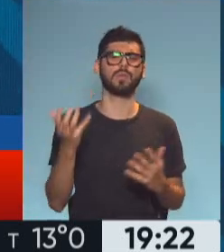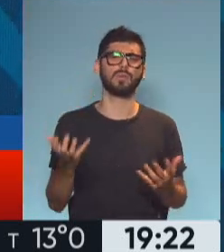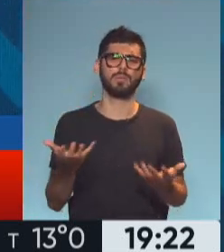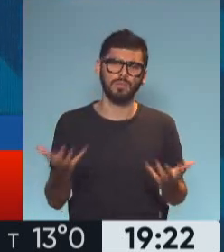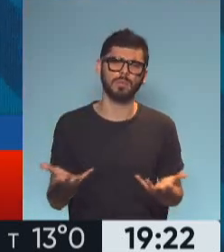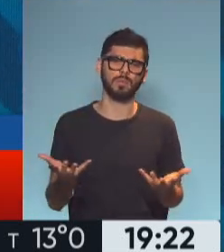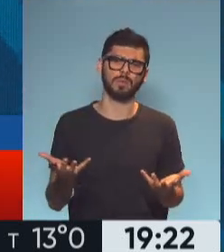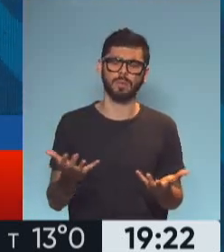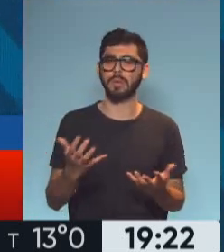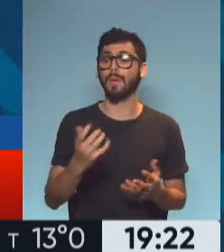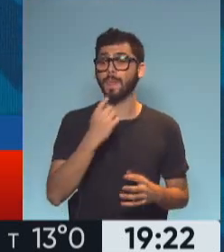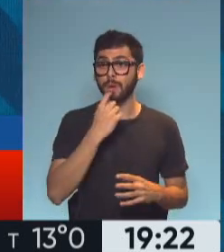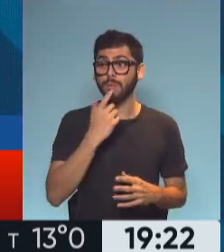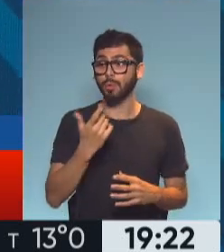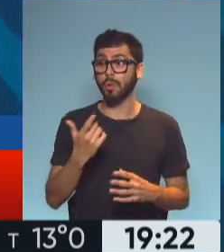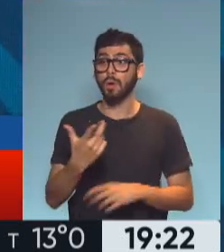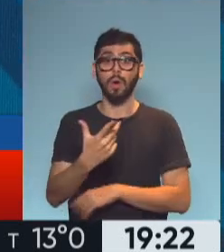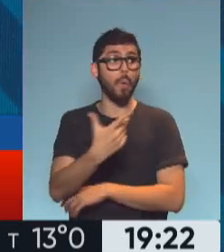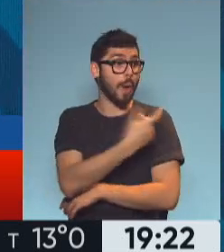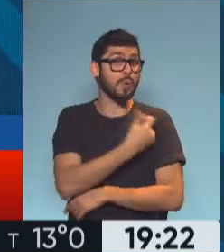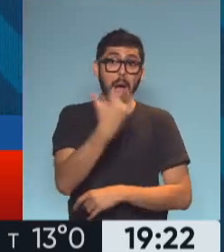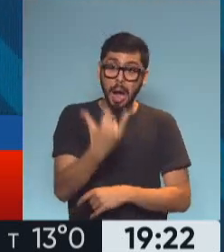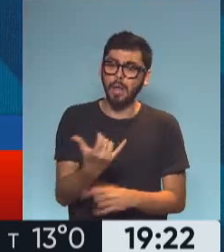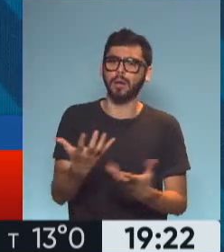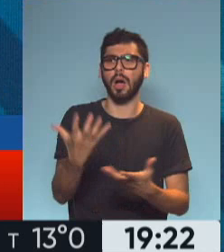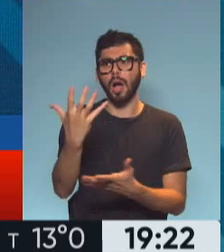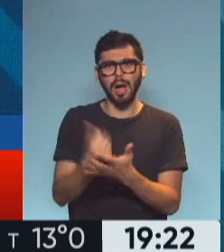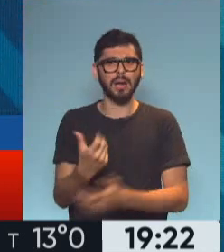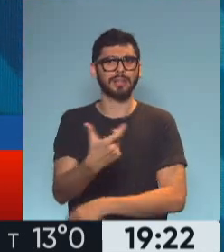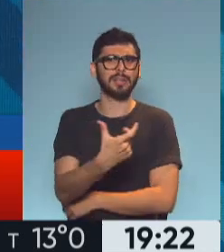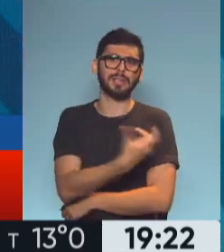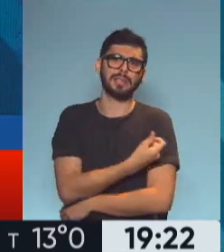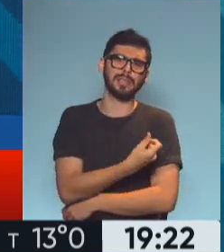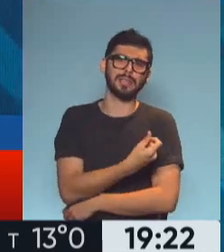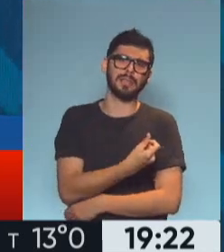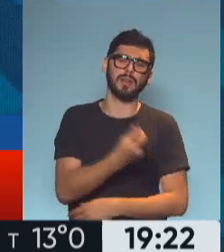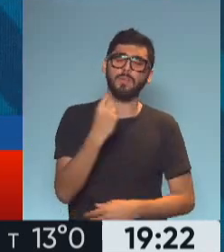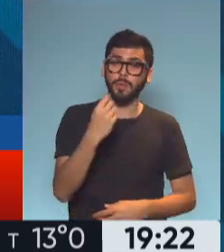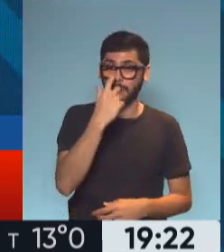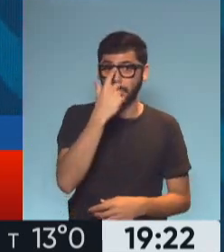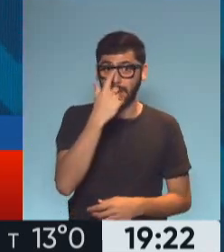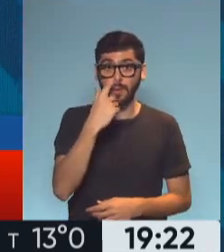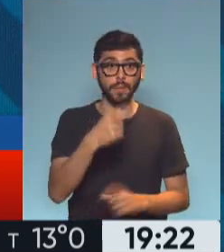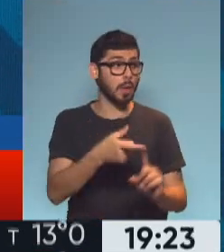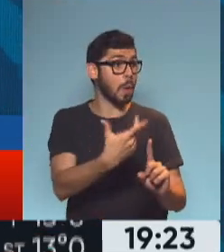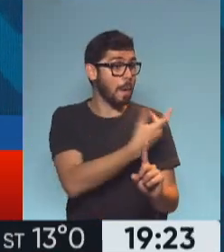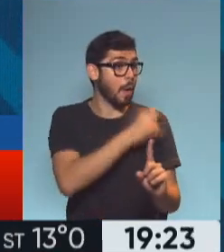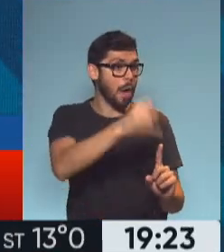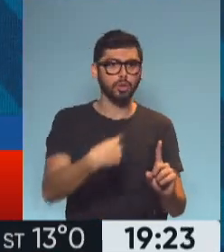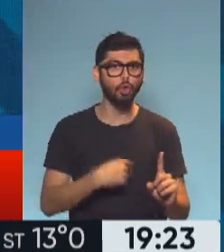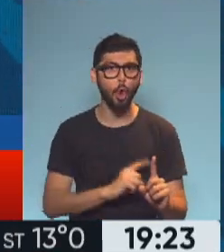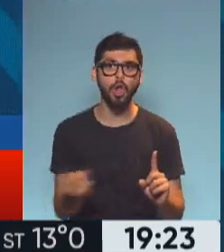que buenísimo tenemos vacunas aceptemos las vacunas sabes por qué porque hay veces que dice bueno se vacunó fulano y no me va con ellos